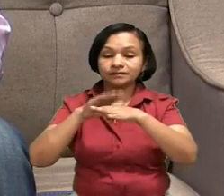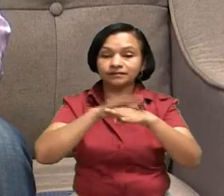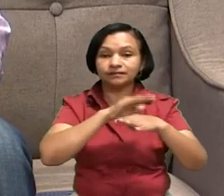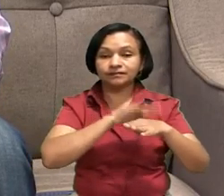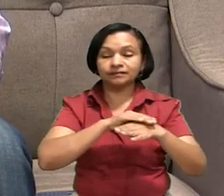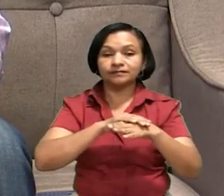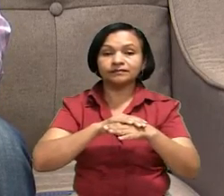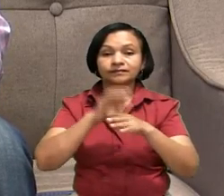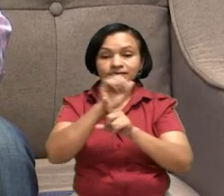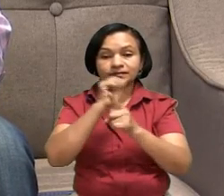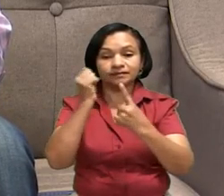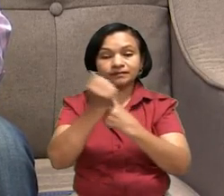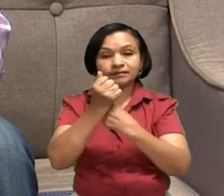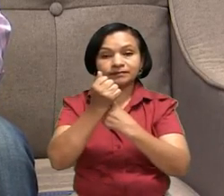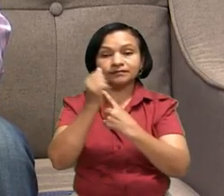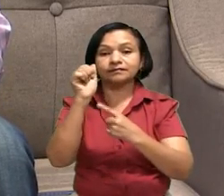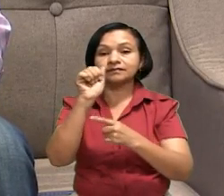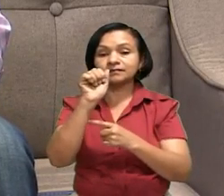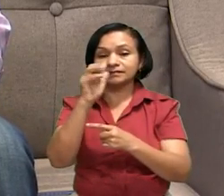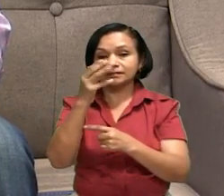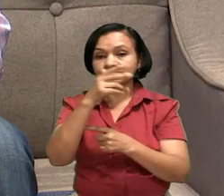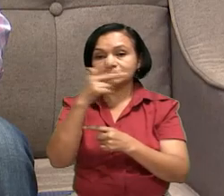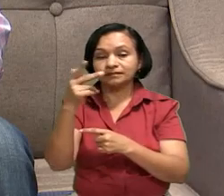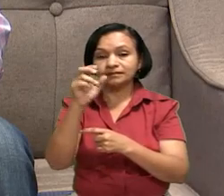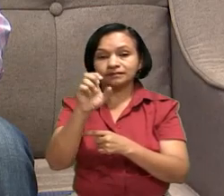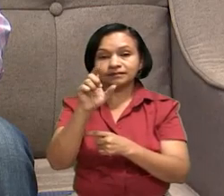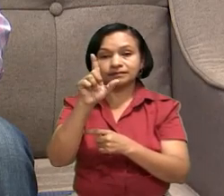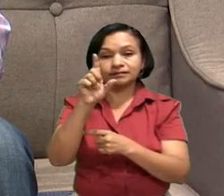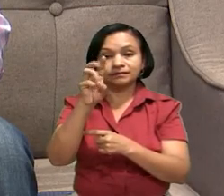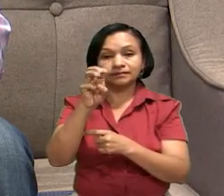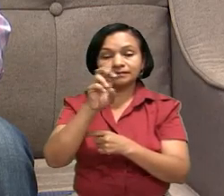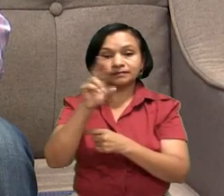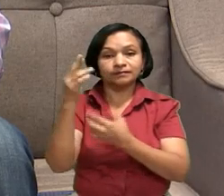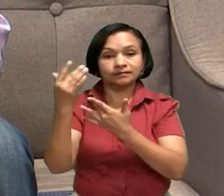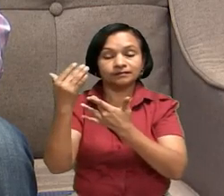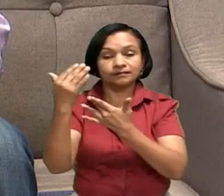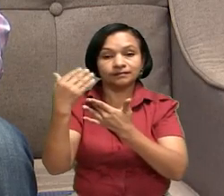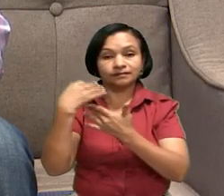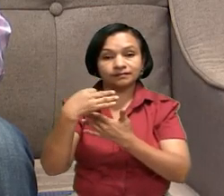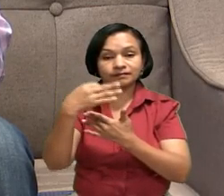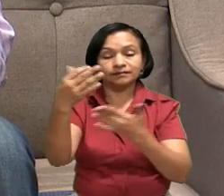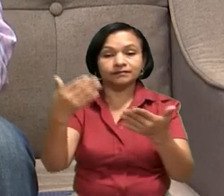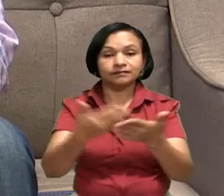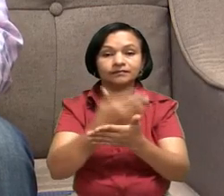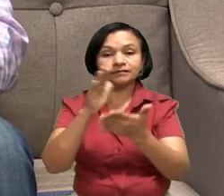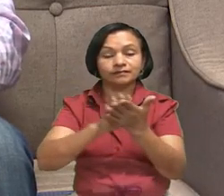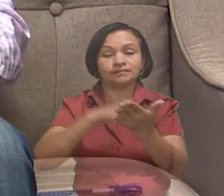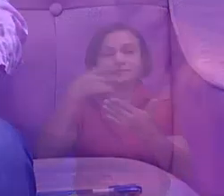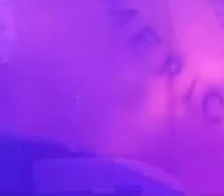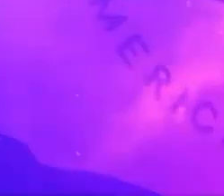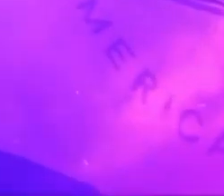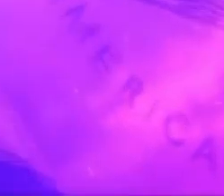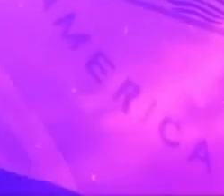sintonía del canal parlamentario el canal de la asamblea nacional estuvo con ustedes el ver marciales esperábamos en una nueva edición